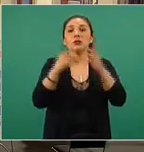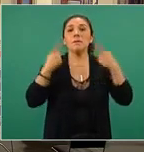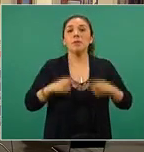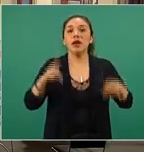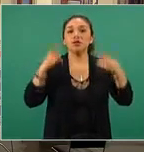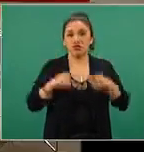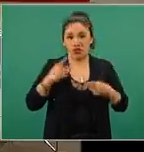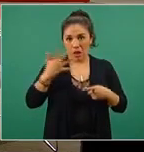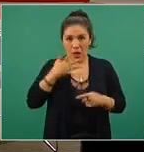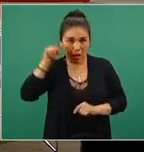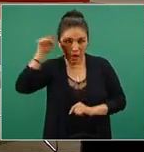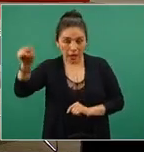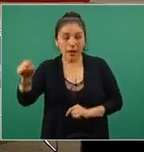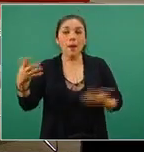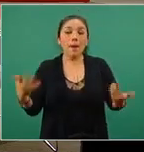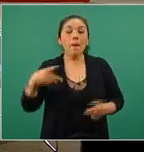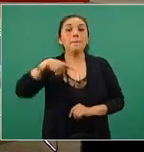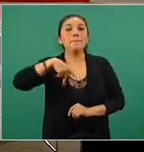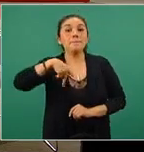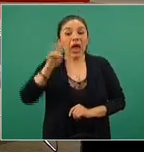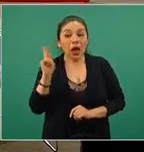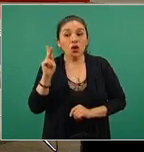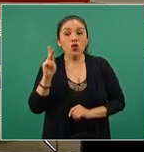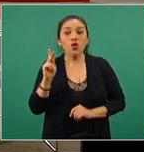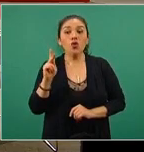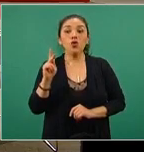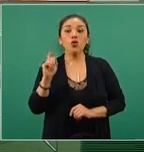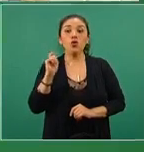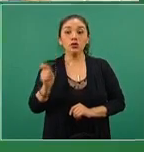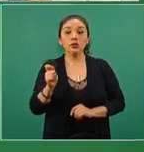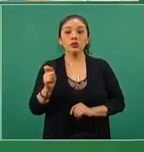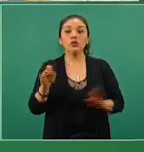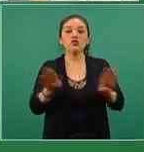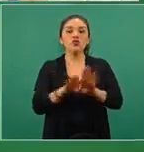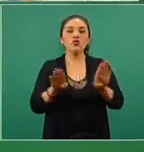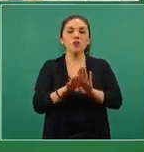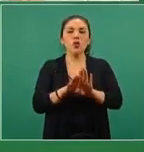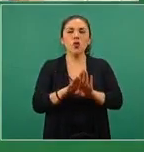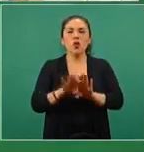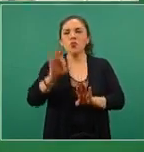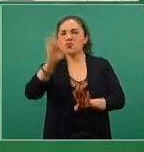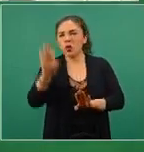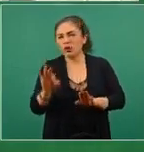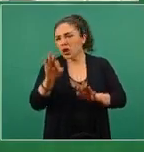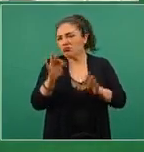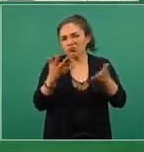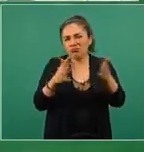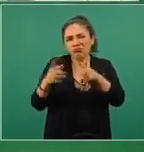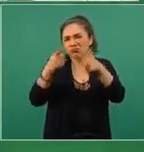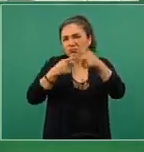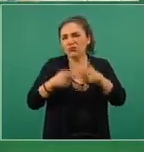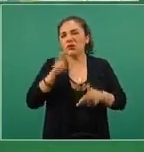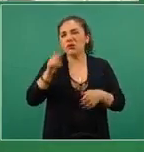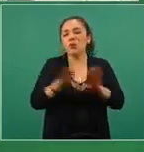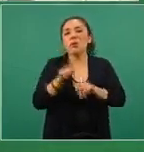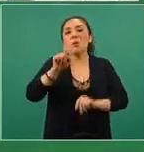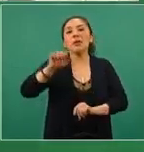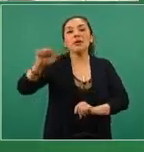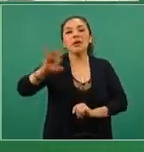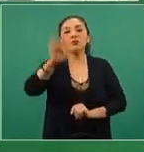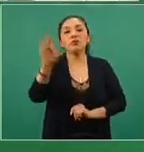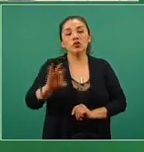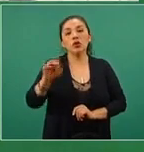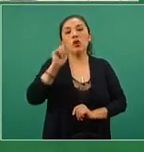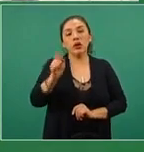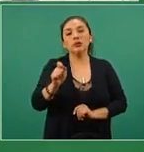de personas, pero se sientan un porcentaje, justamente ese